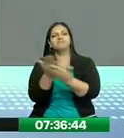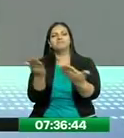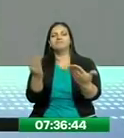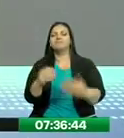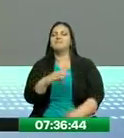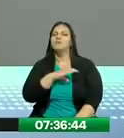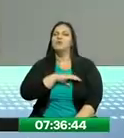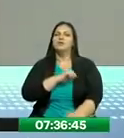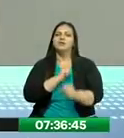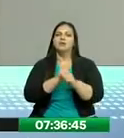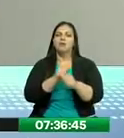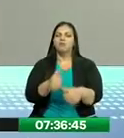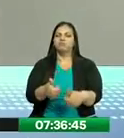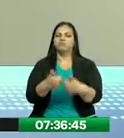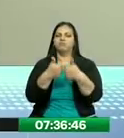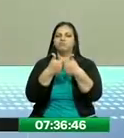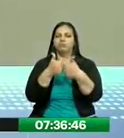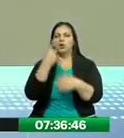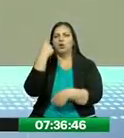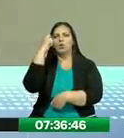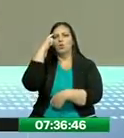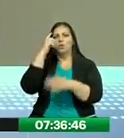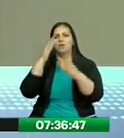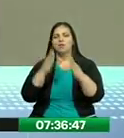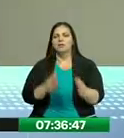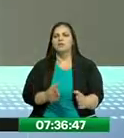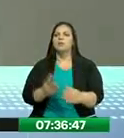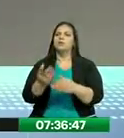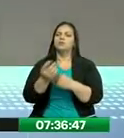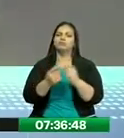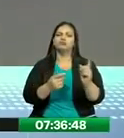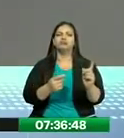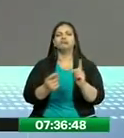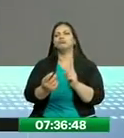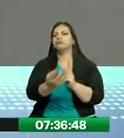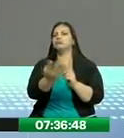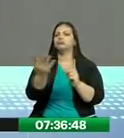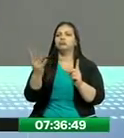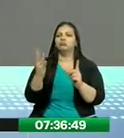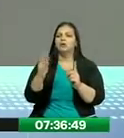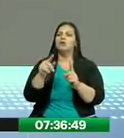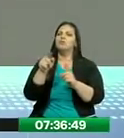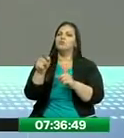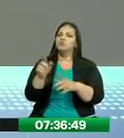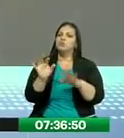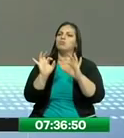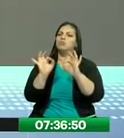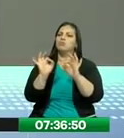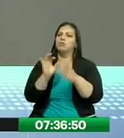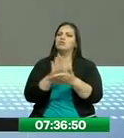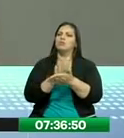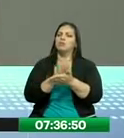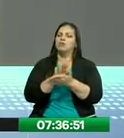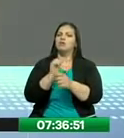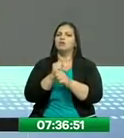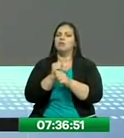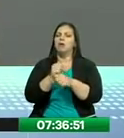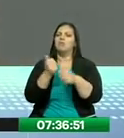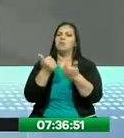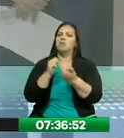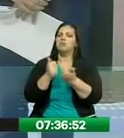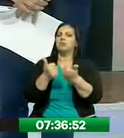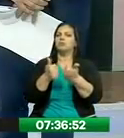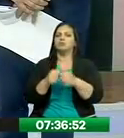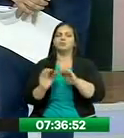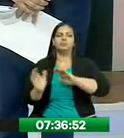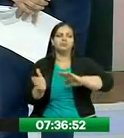por parte de la Gobernación del Guayas en la persona del gobernador, el ingeniero Pedro Pablo Duarte. Y ahora vamos a cambiar de